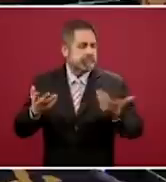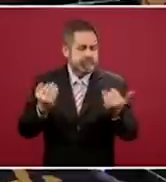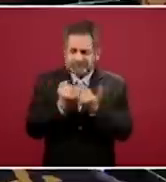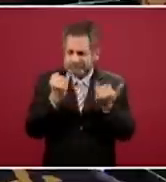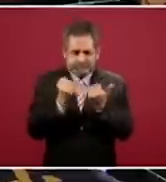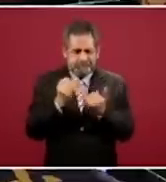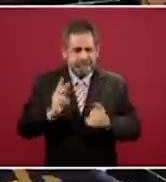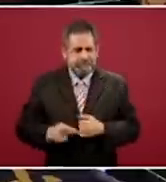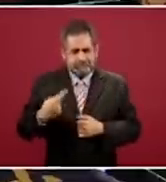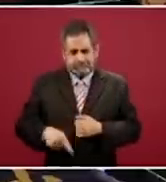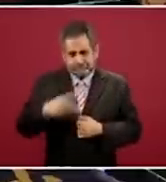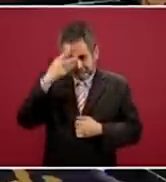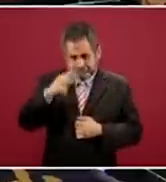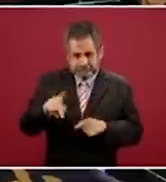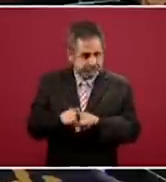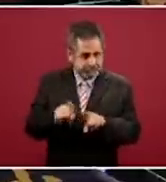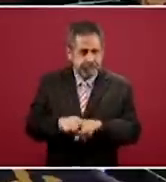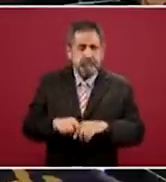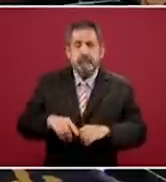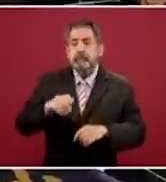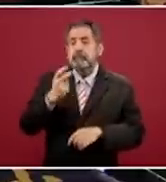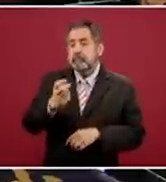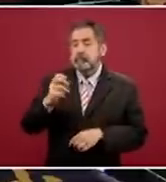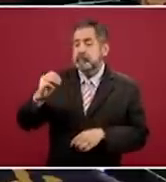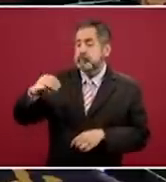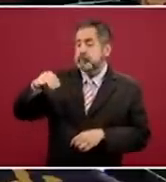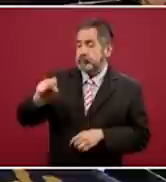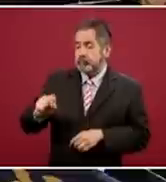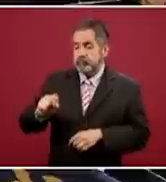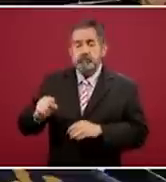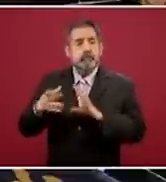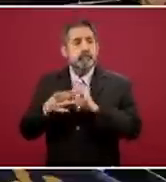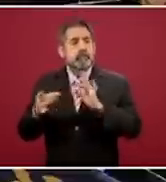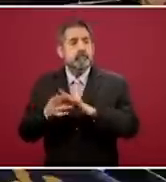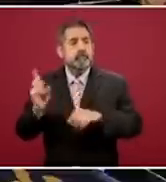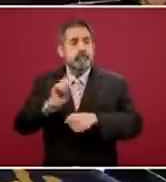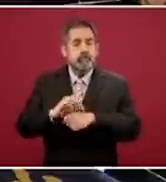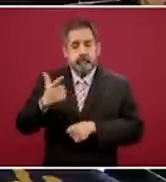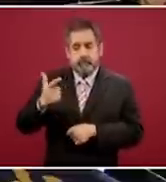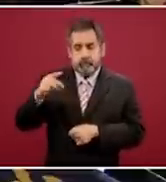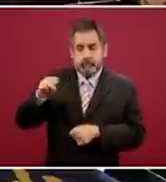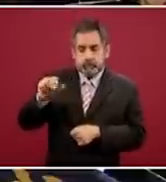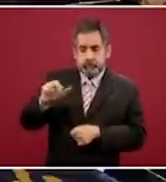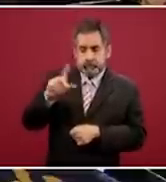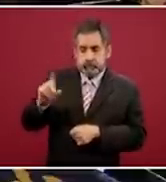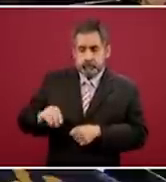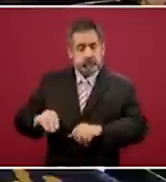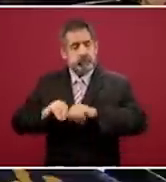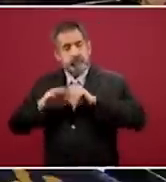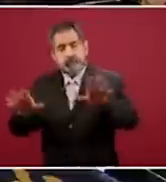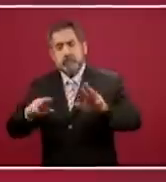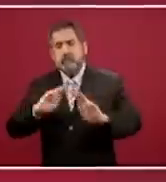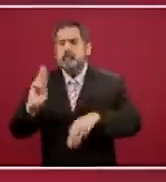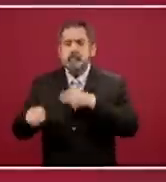razón, la Organización Mundial de la Salud, en su documento técnico del 7 de marzo, los ha presentado para todo el mundo.